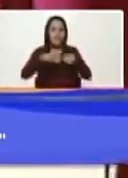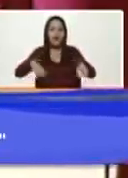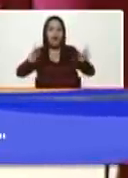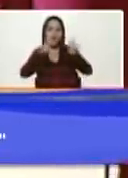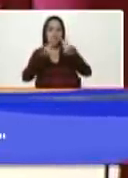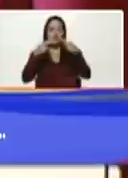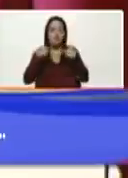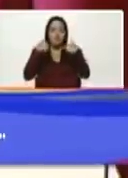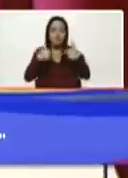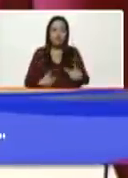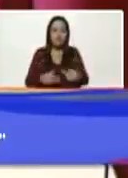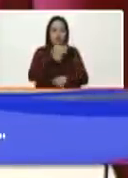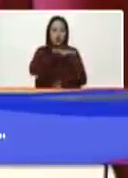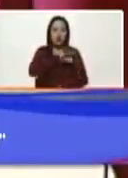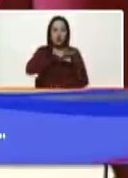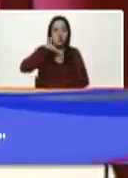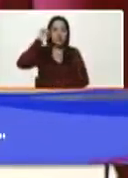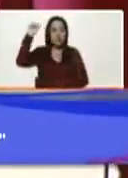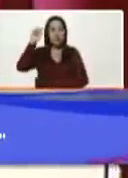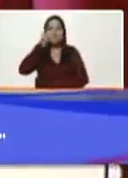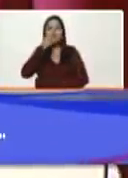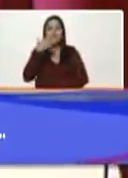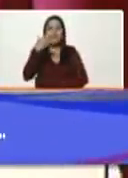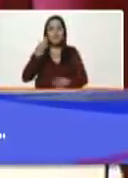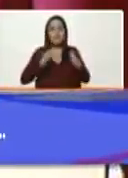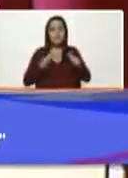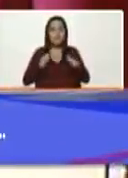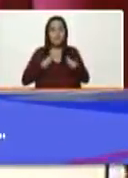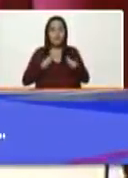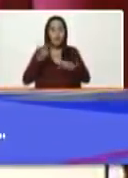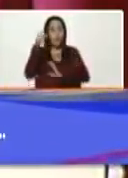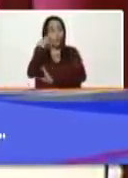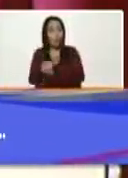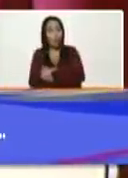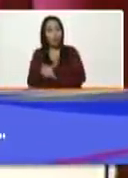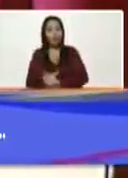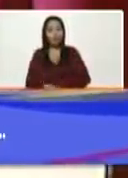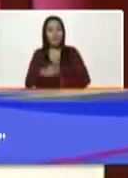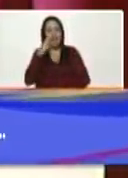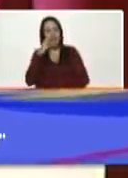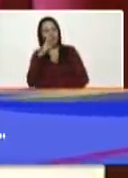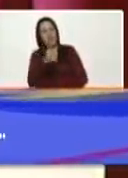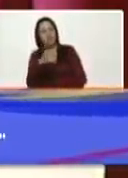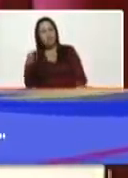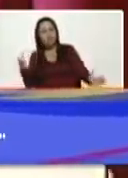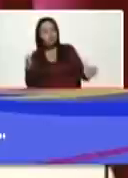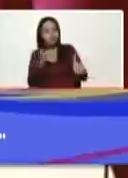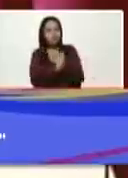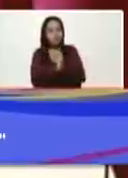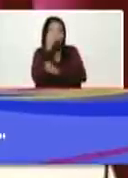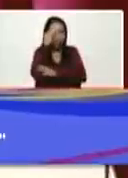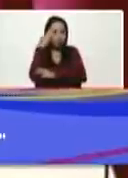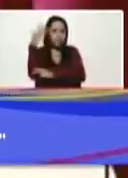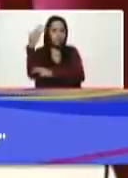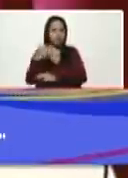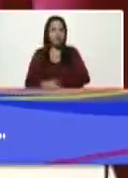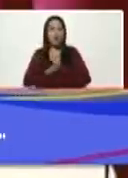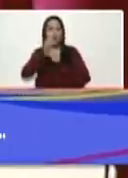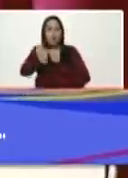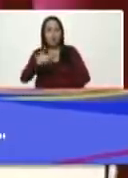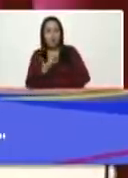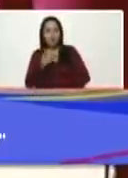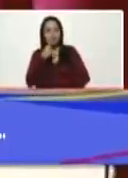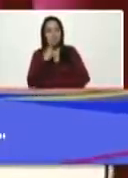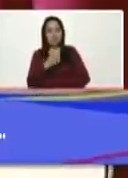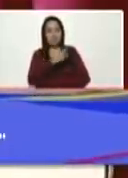humanistas, socialistas y para el buen vivir. Hoy por hoy vemos este logro cumplido. Nos podemos llamar con